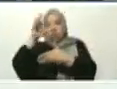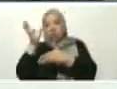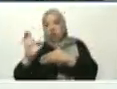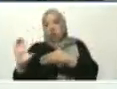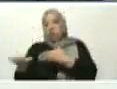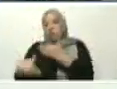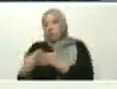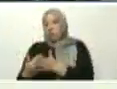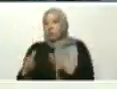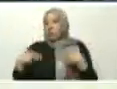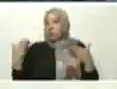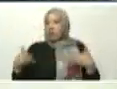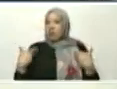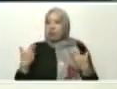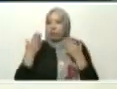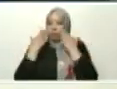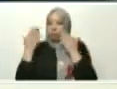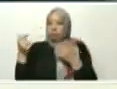muchachos, muchachas.